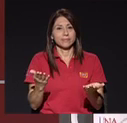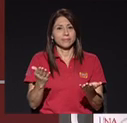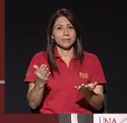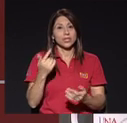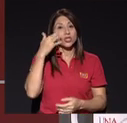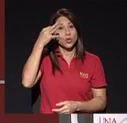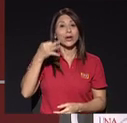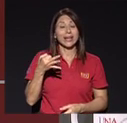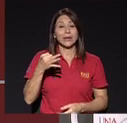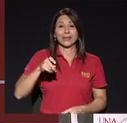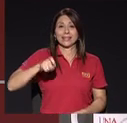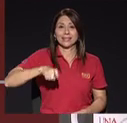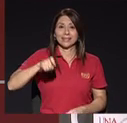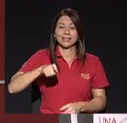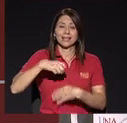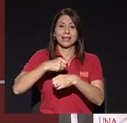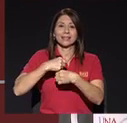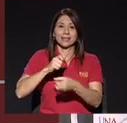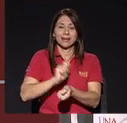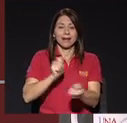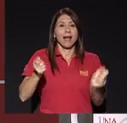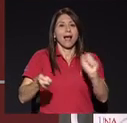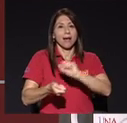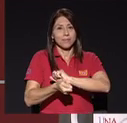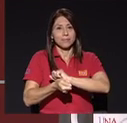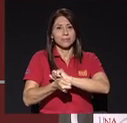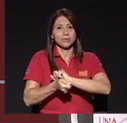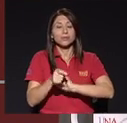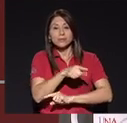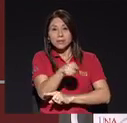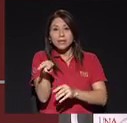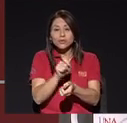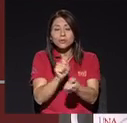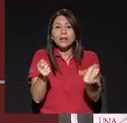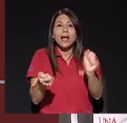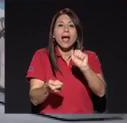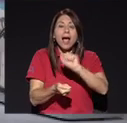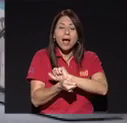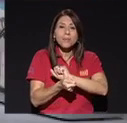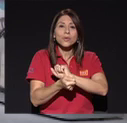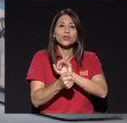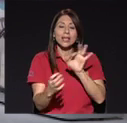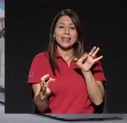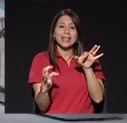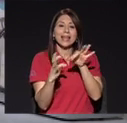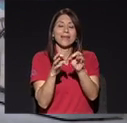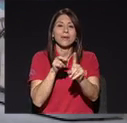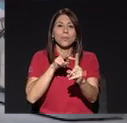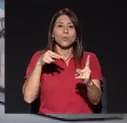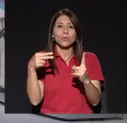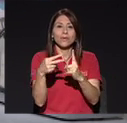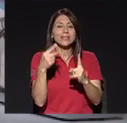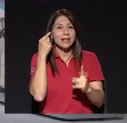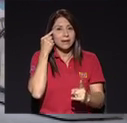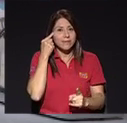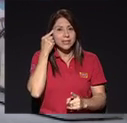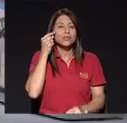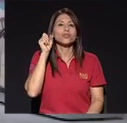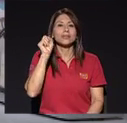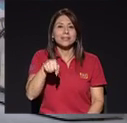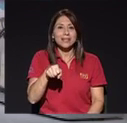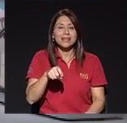que hay necesidad de hacer cambios, y estos cambios tienen que ver tanto desde el punto de vista de la reflexión,